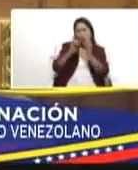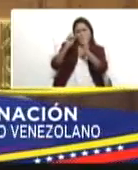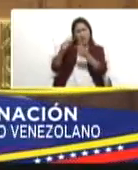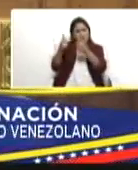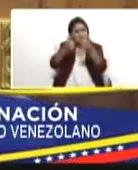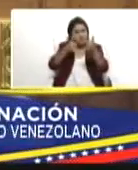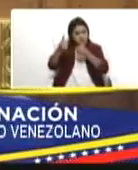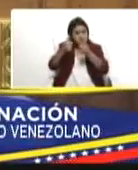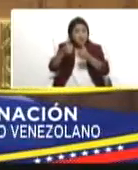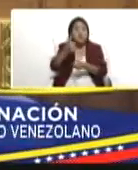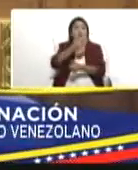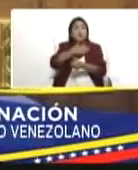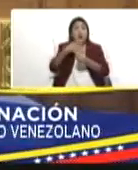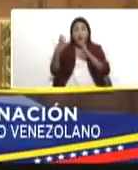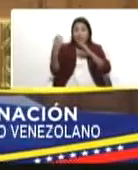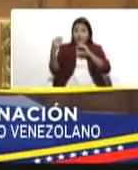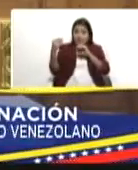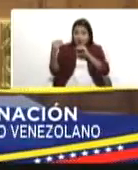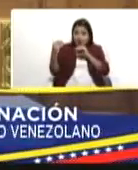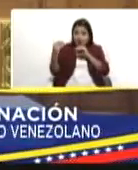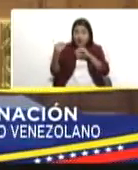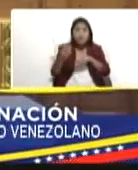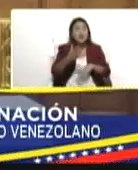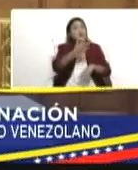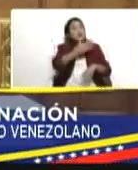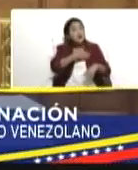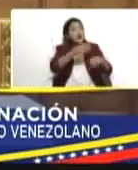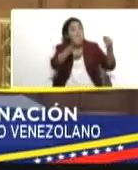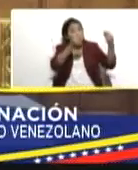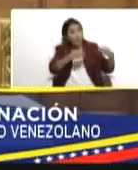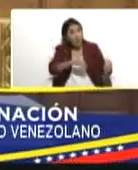quieren hablar quieren un acuerdo